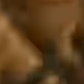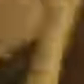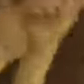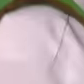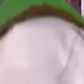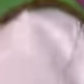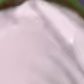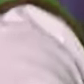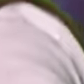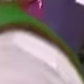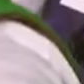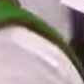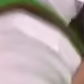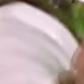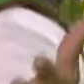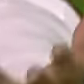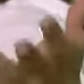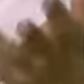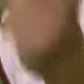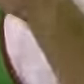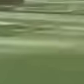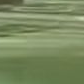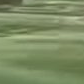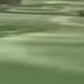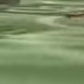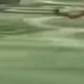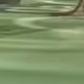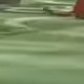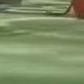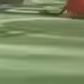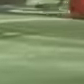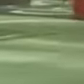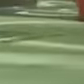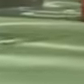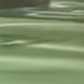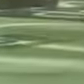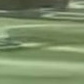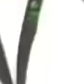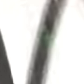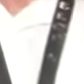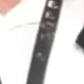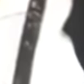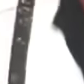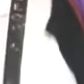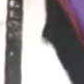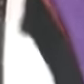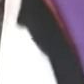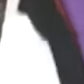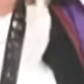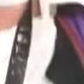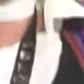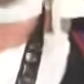lo mejor. Pongo en los ensayos alma y corazón para dar al pueblo siempre lo